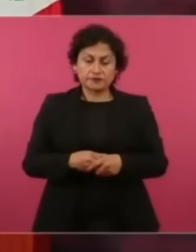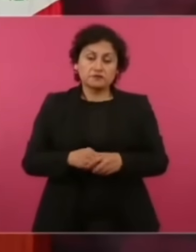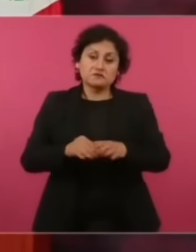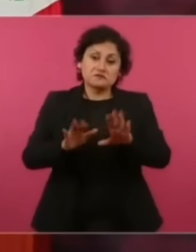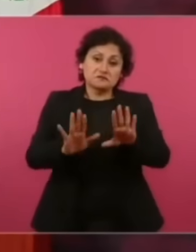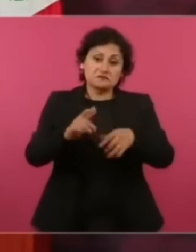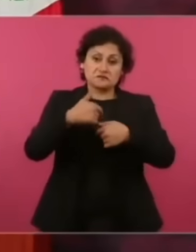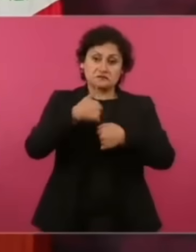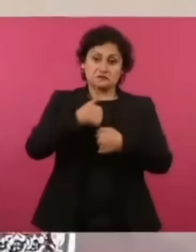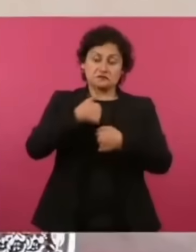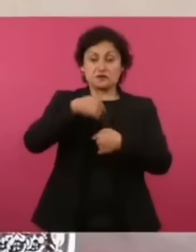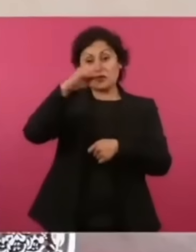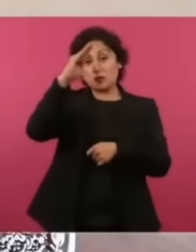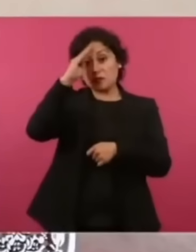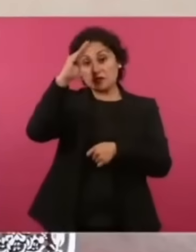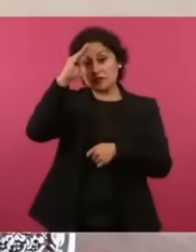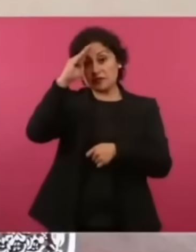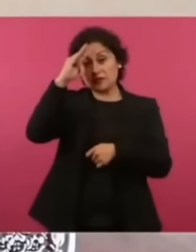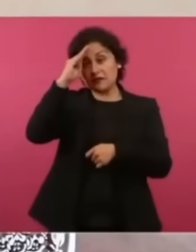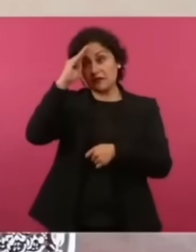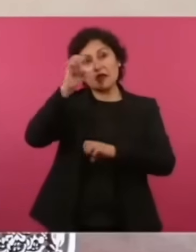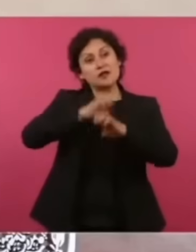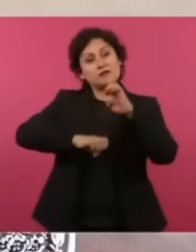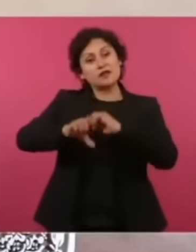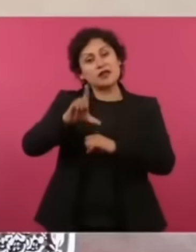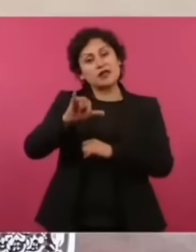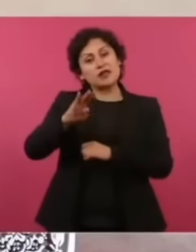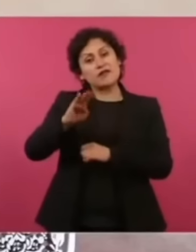pensaba que era la de Liébano Sáenz? No,